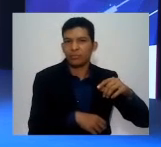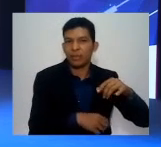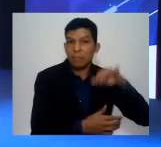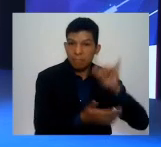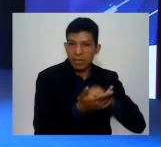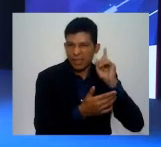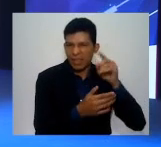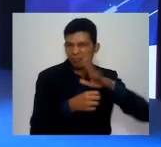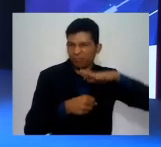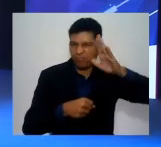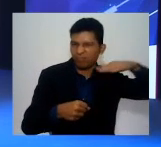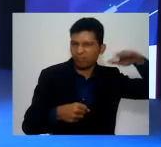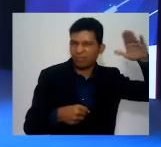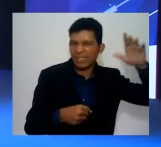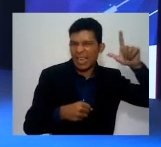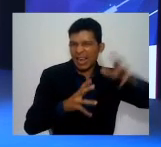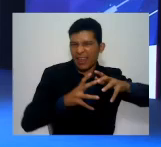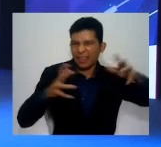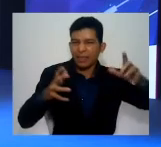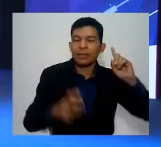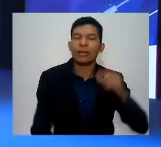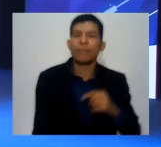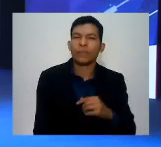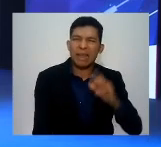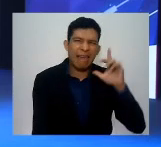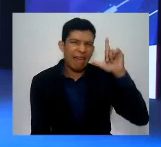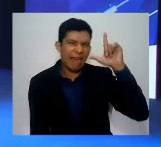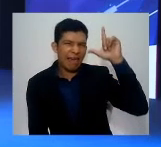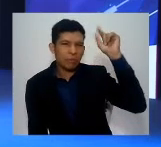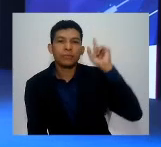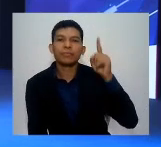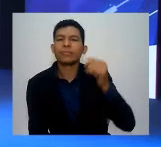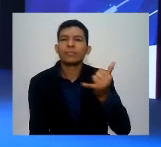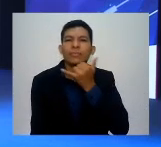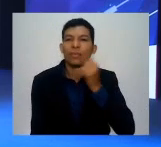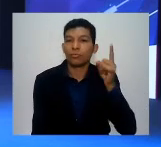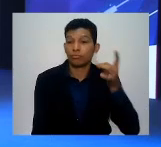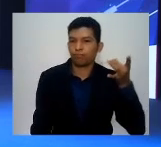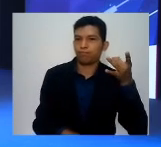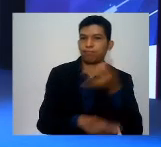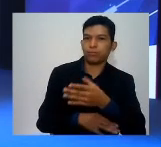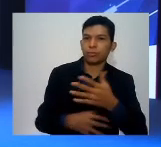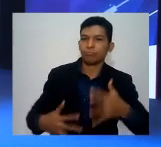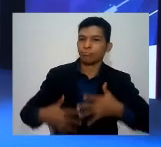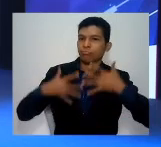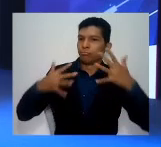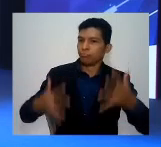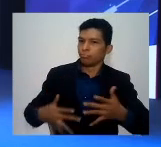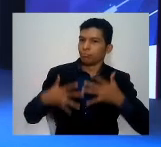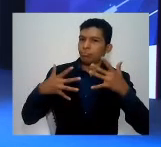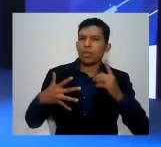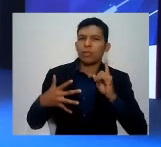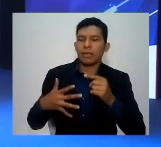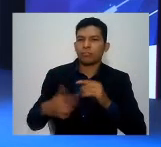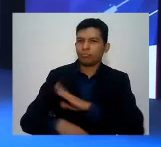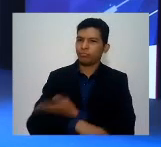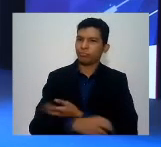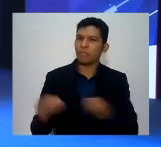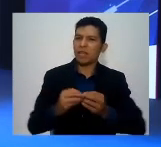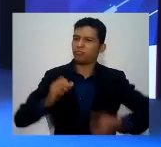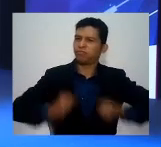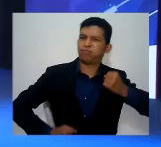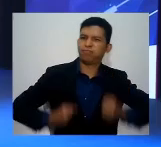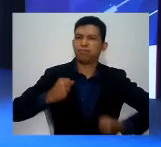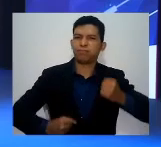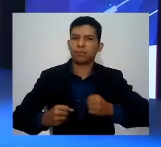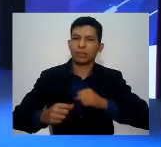cosas de verdad se puedan revisar y determinar, porque hay veces que los árbitros pues no ven cosas y lo que no ven pues es mejor que se revise con las cámaras. ¿Para qué tenemos